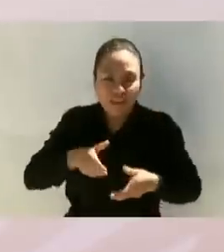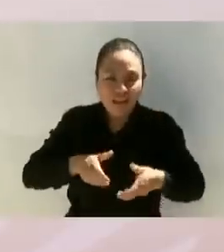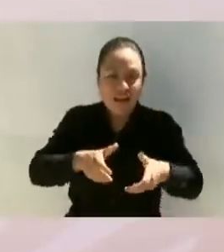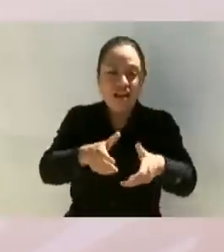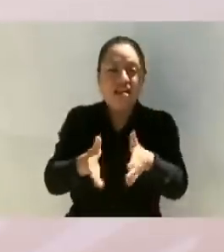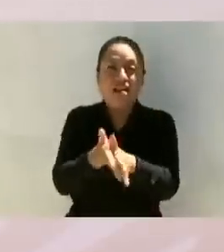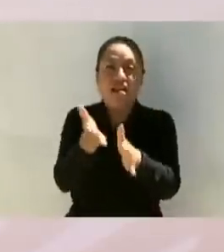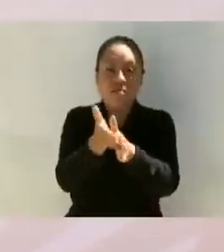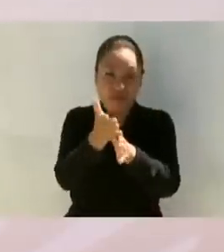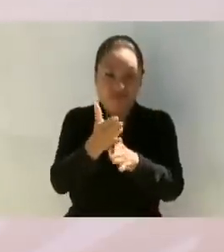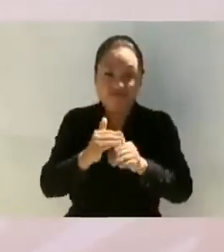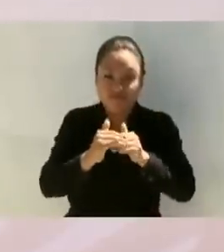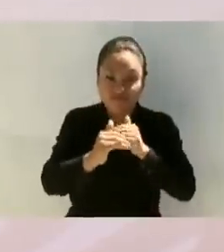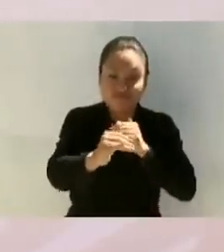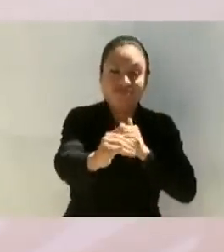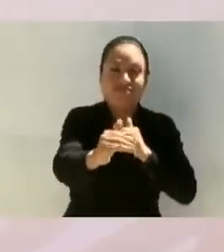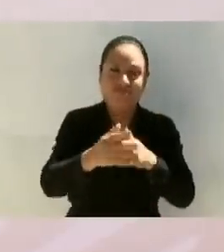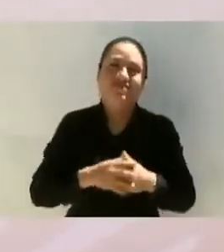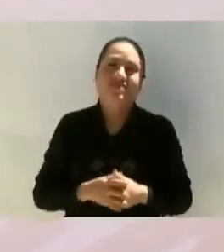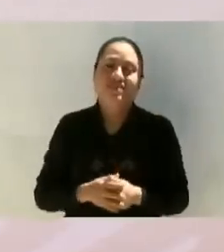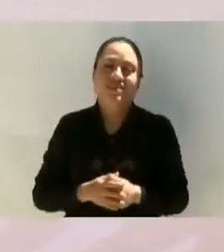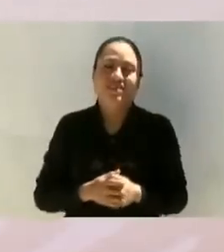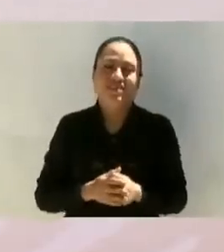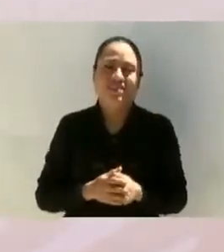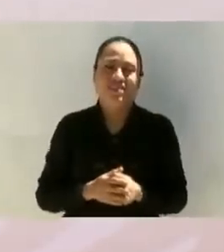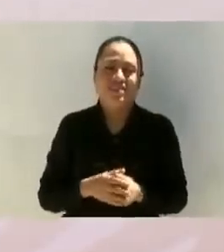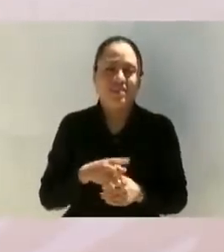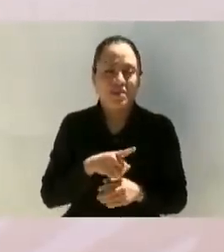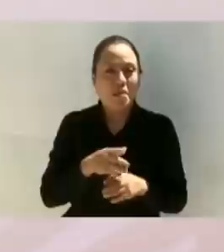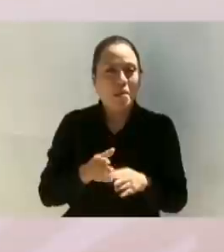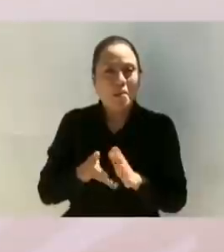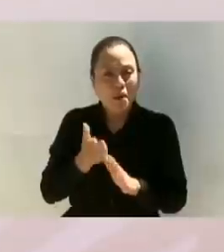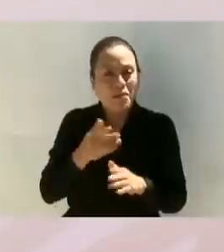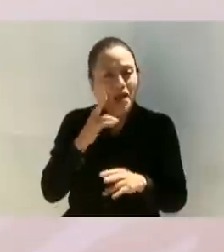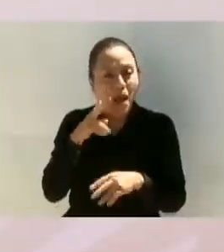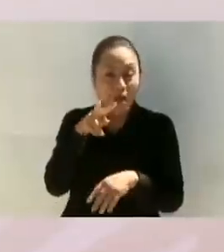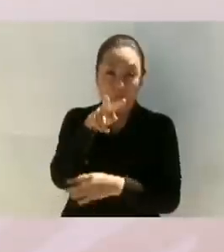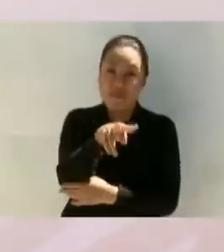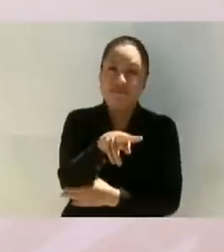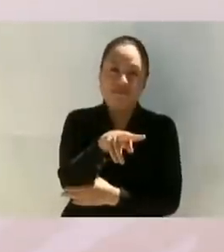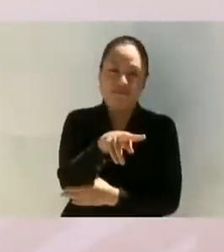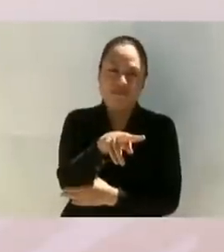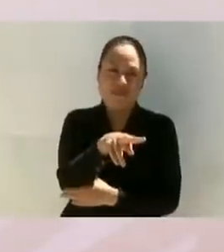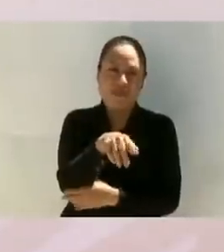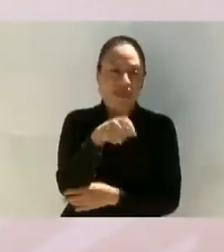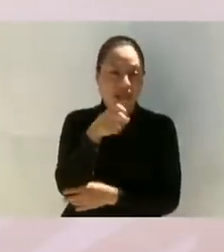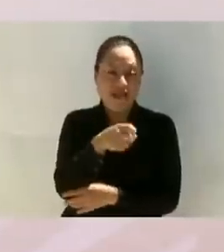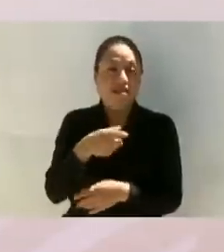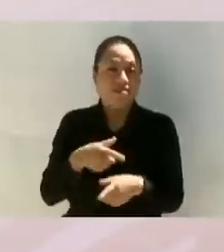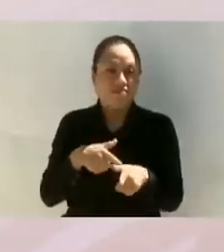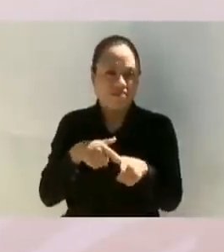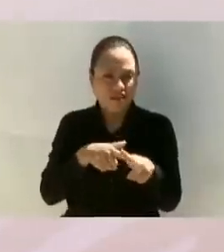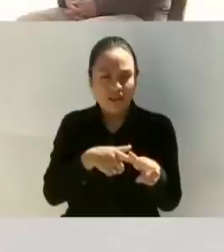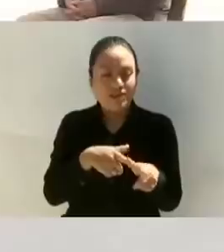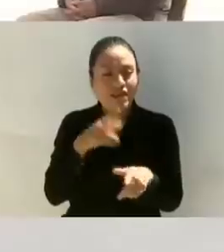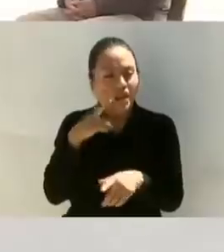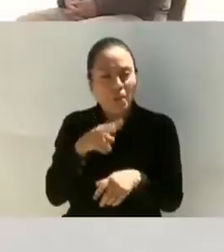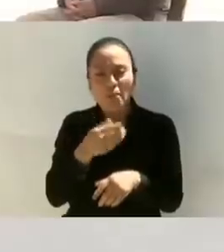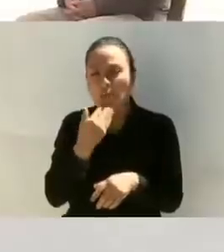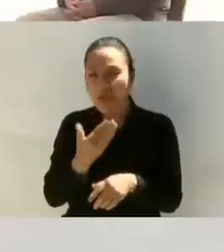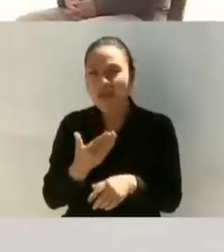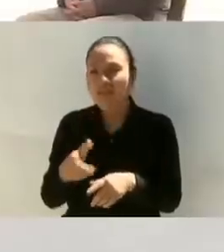ir a contemplar esta obra tan bella,